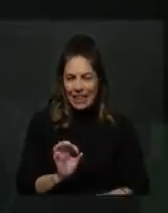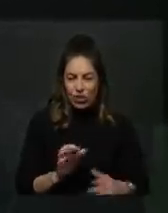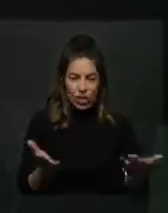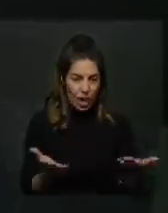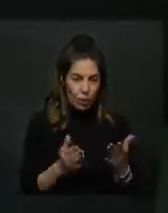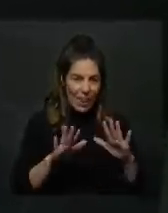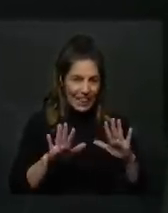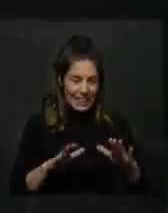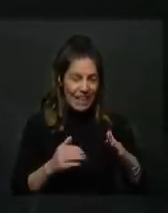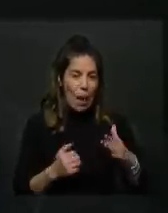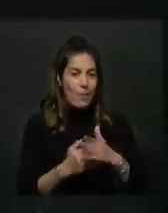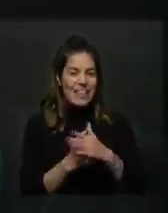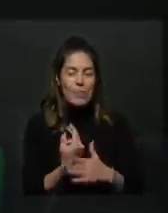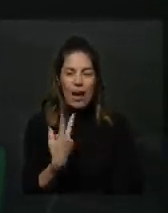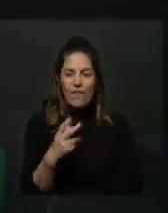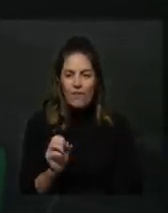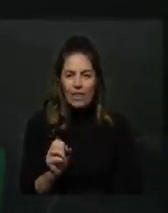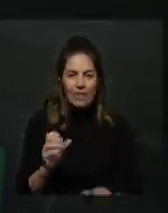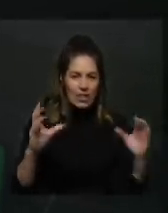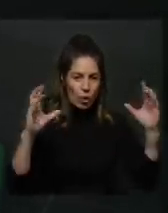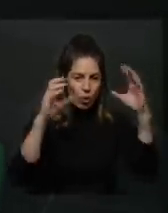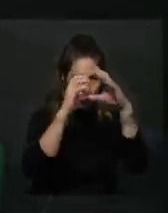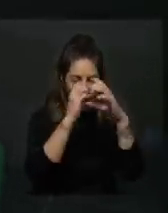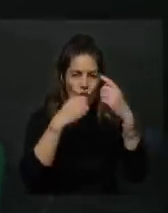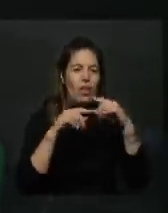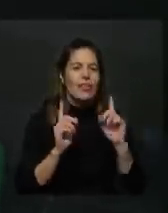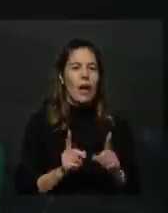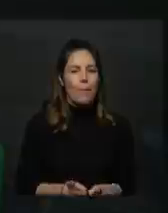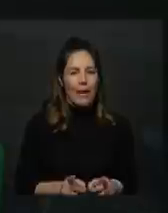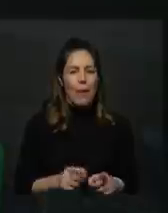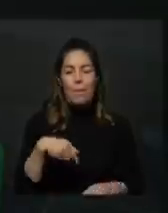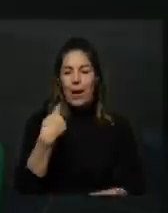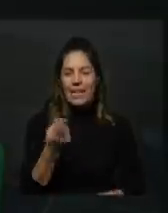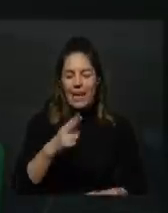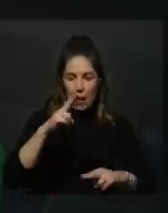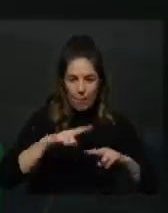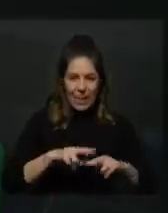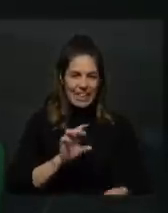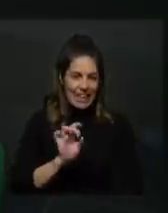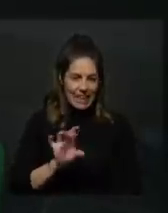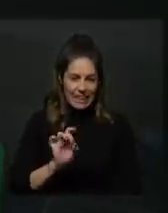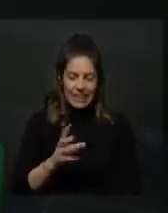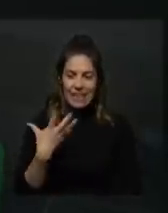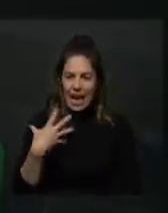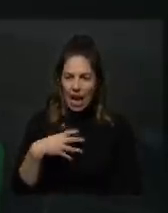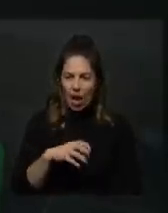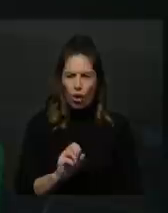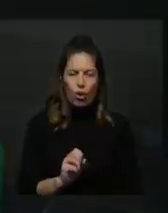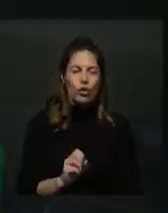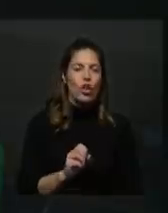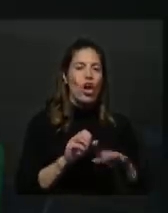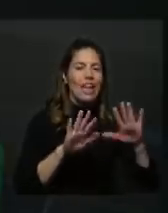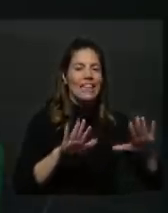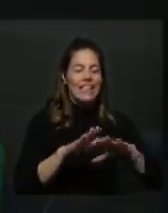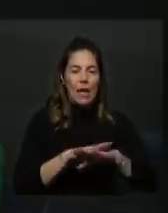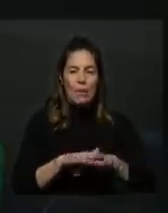10 20 será la máxima con cero nuboso y algo nuboso algo rugoso también va a estar mañana martes 15 de agosto las temperaturas extremas diez la